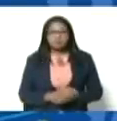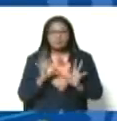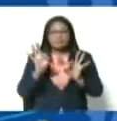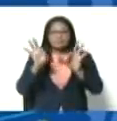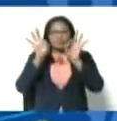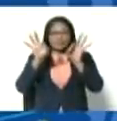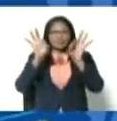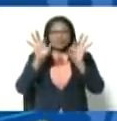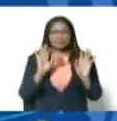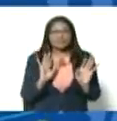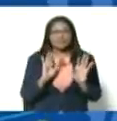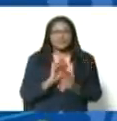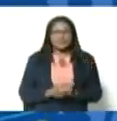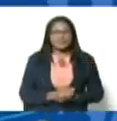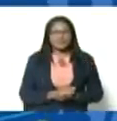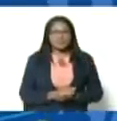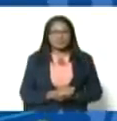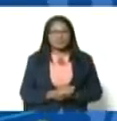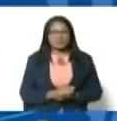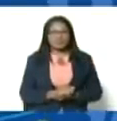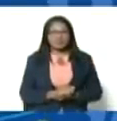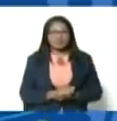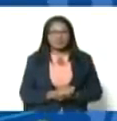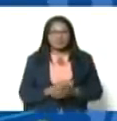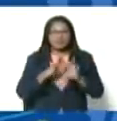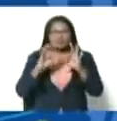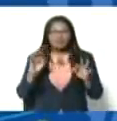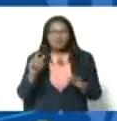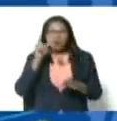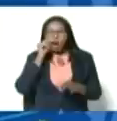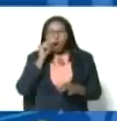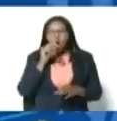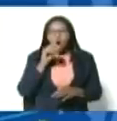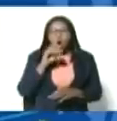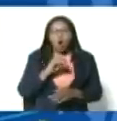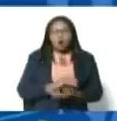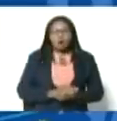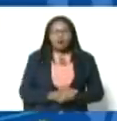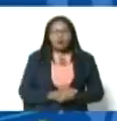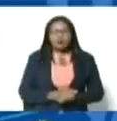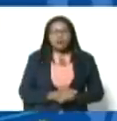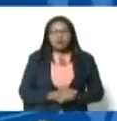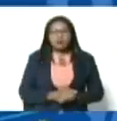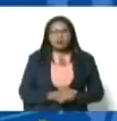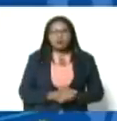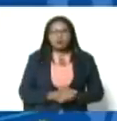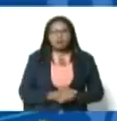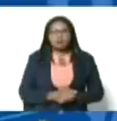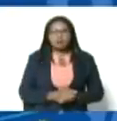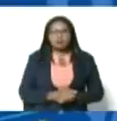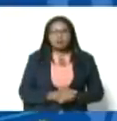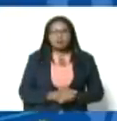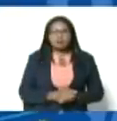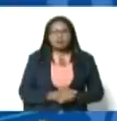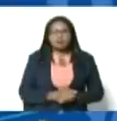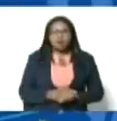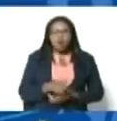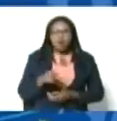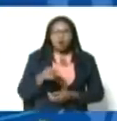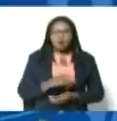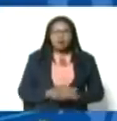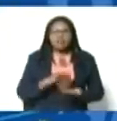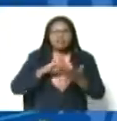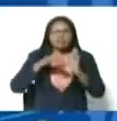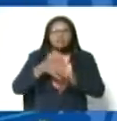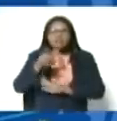pepito. Y había el llamado overhaul. Overhaul. Overhaul, ¿qué significa?